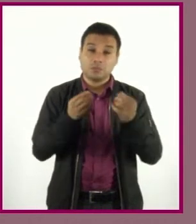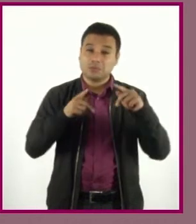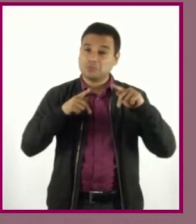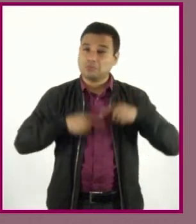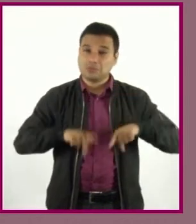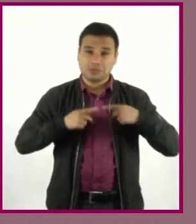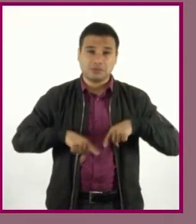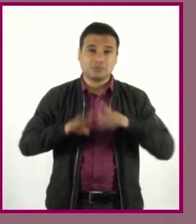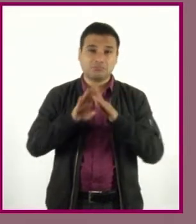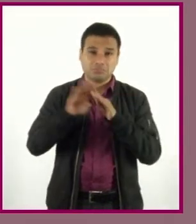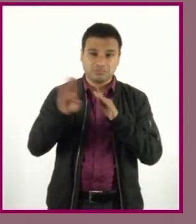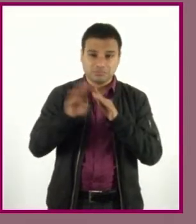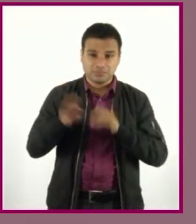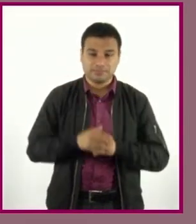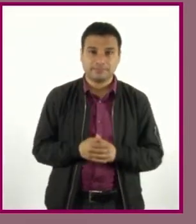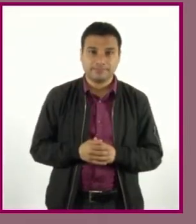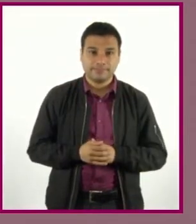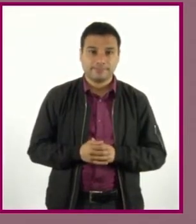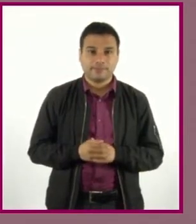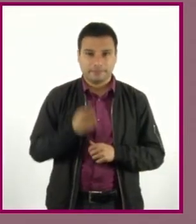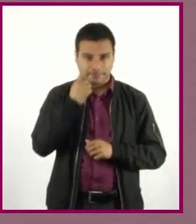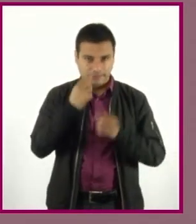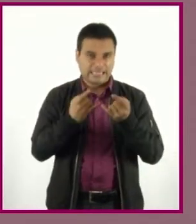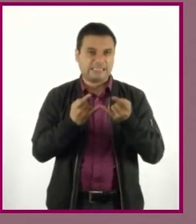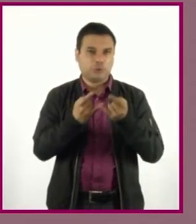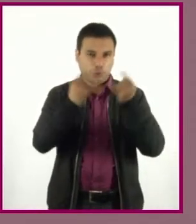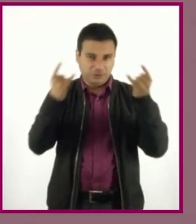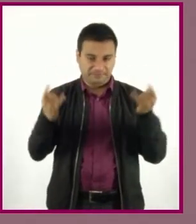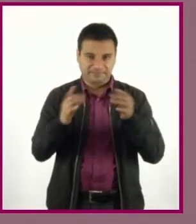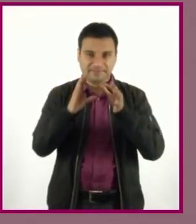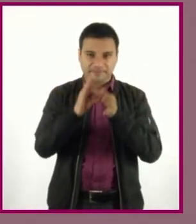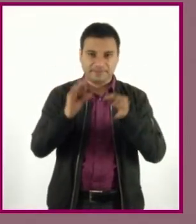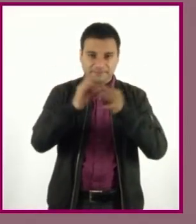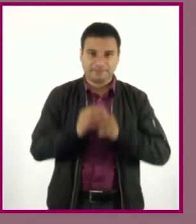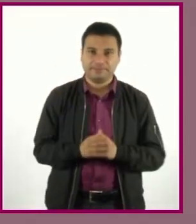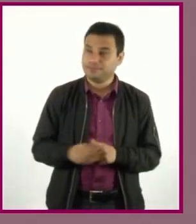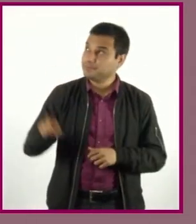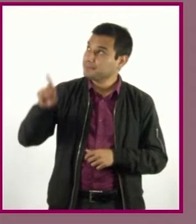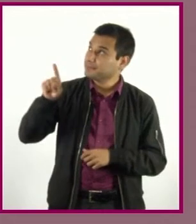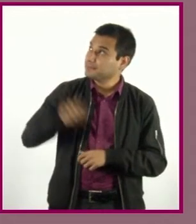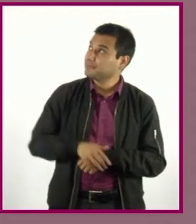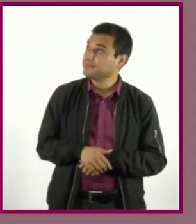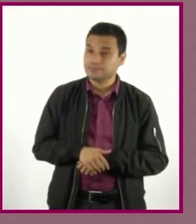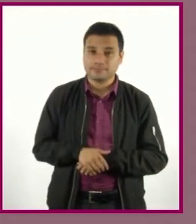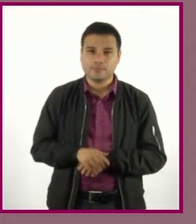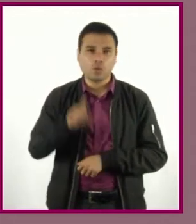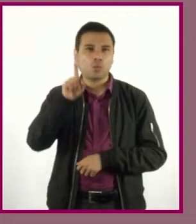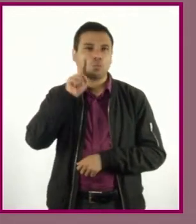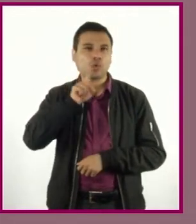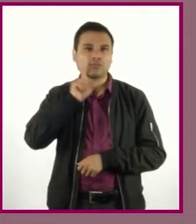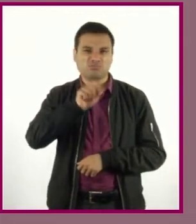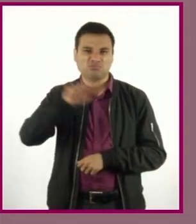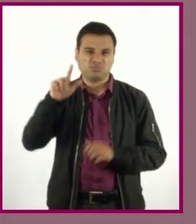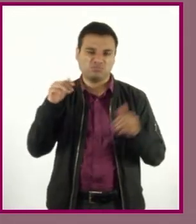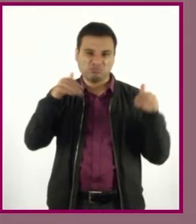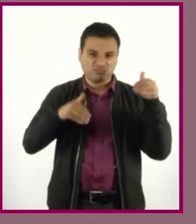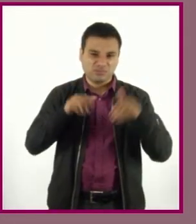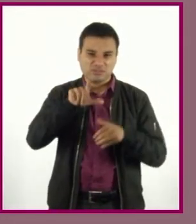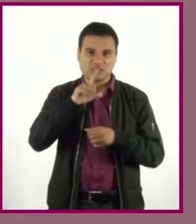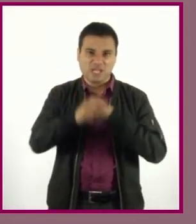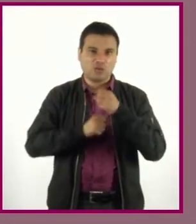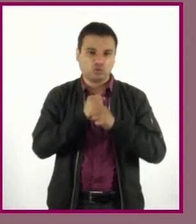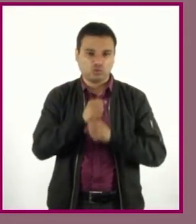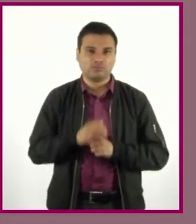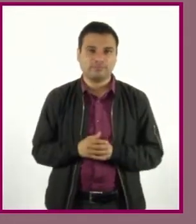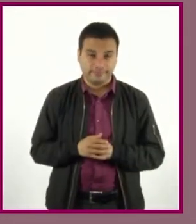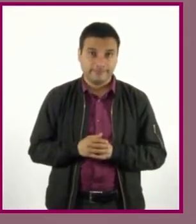habitantes. Esta es la historia de una de ellas, Yusra Mardini, nadadora que a los 17 años se convirtió